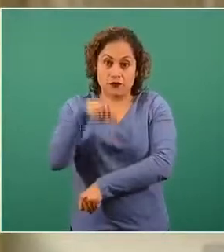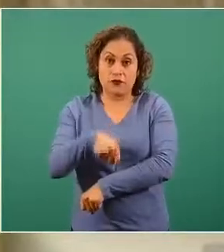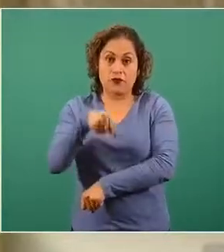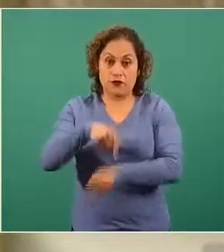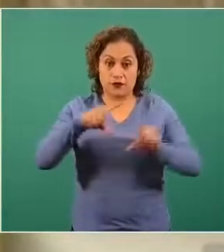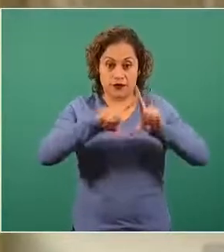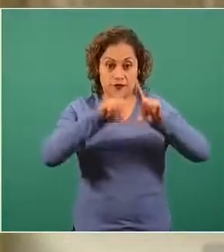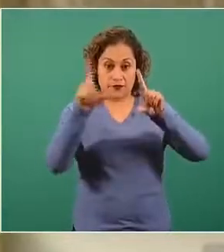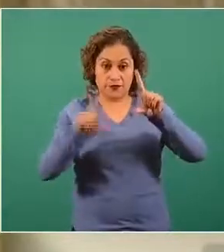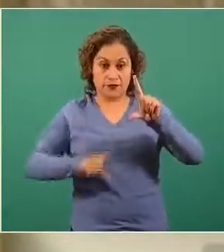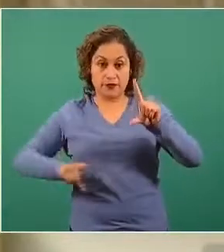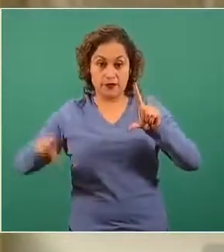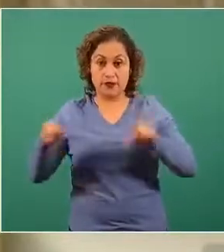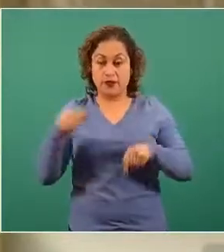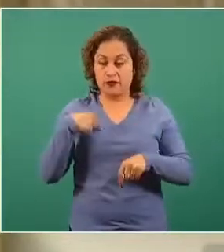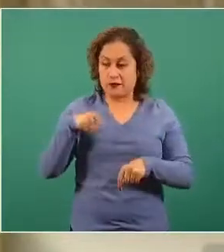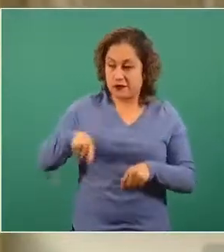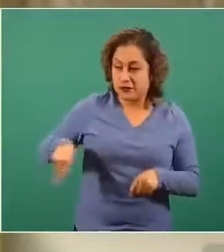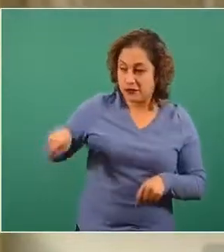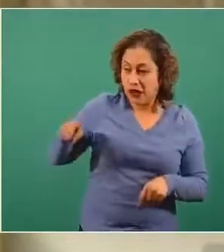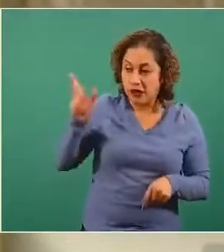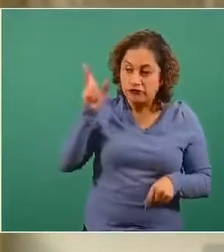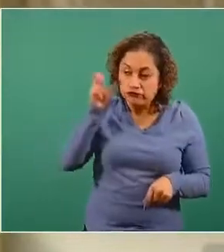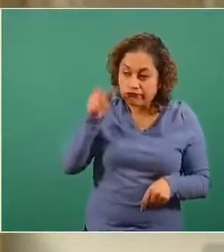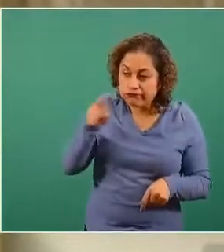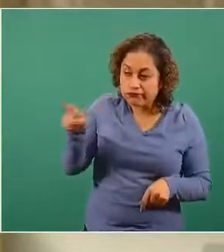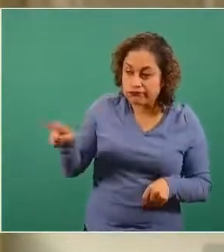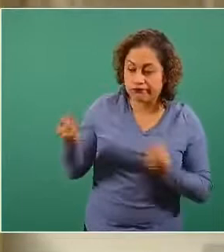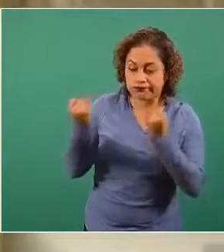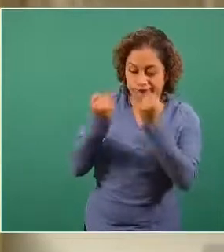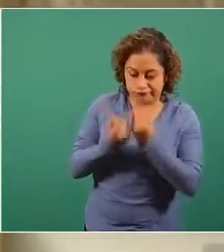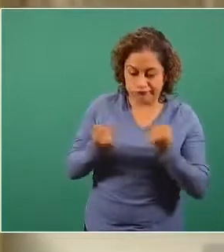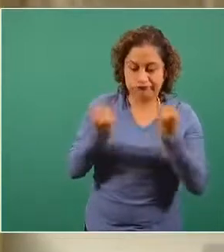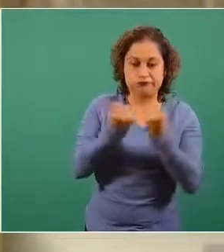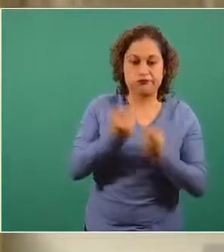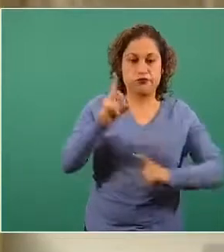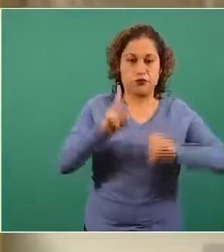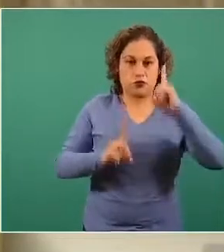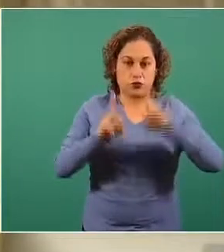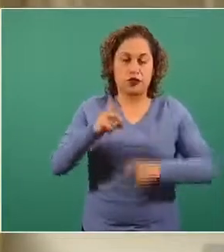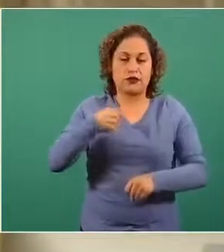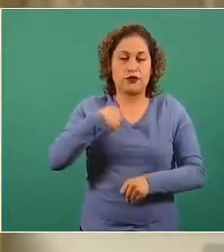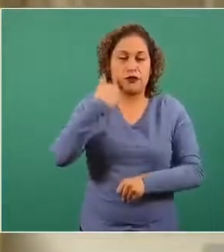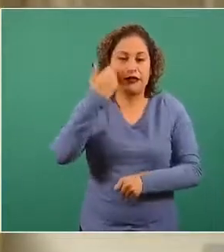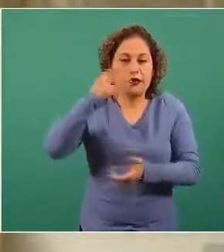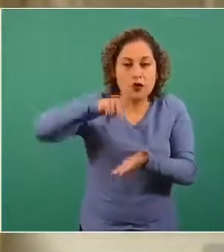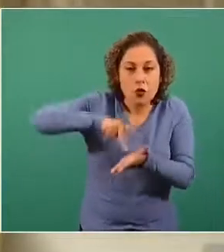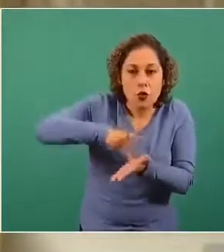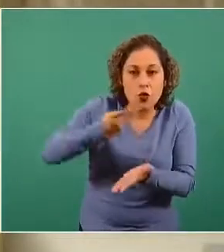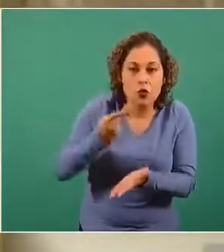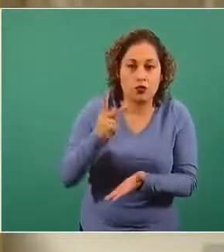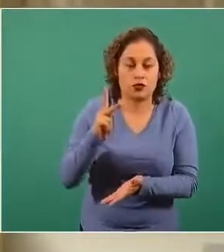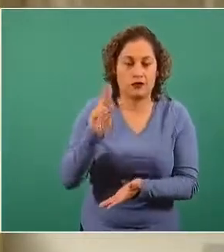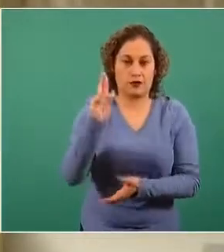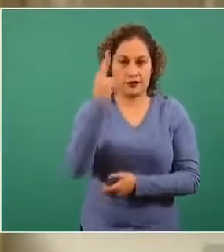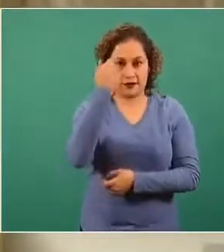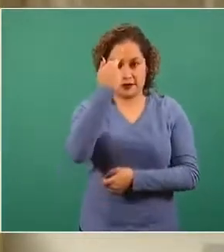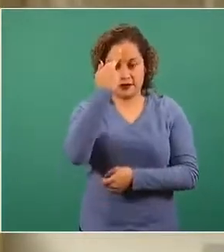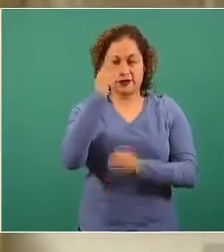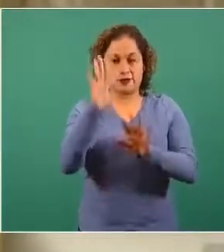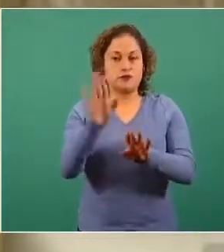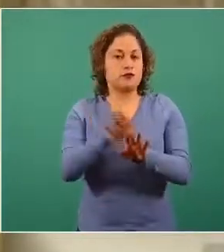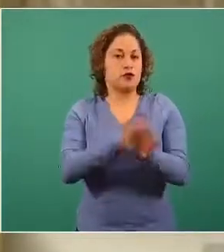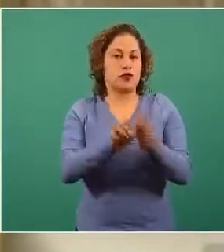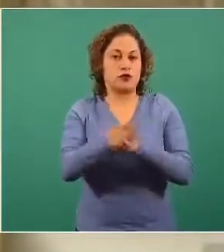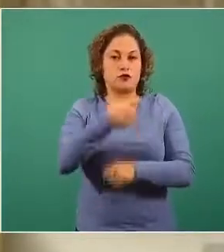tenía precisamente las mismas dudas, entonces no sé si podamos recapitular. Si tenemos dudas acerca de la vacunación porque no